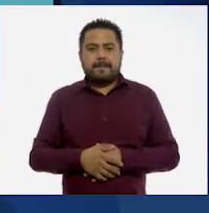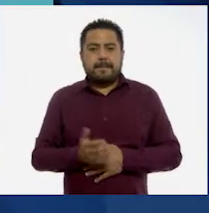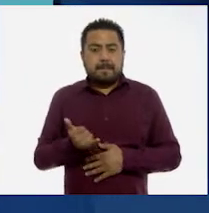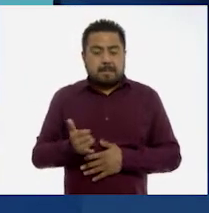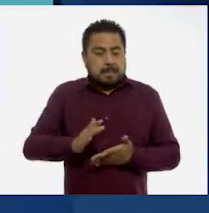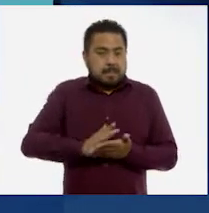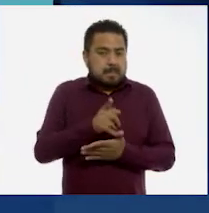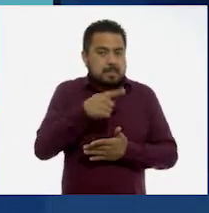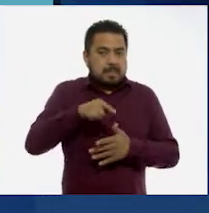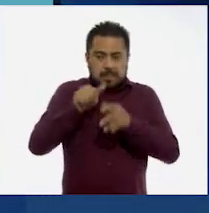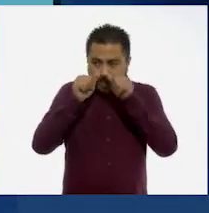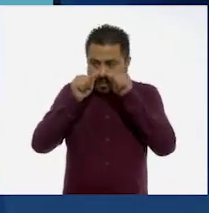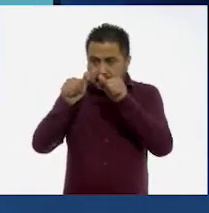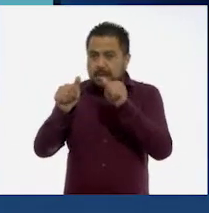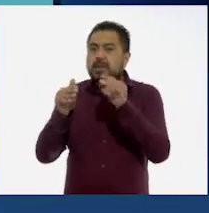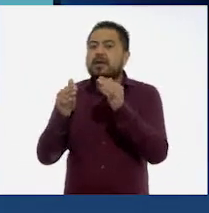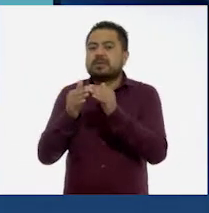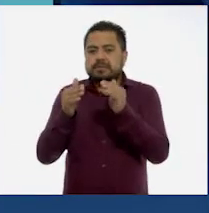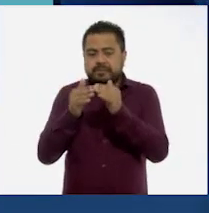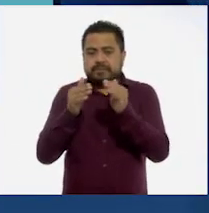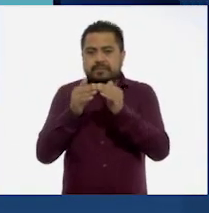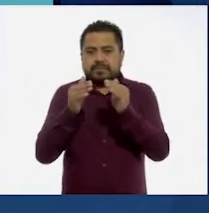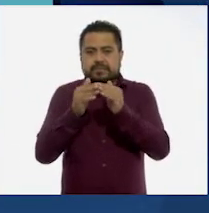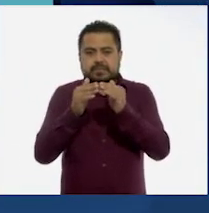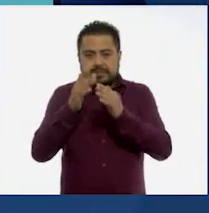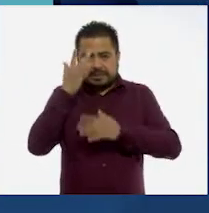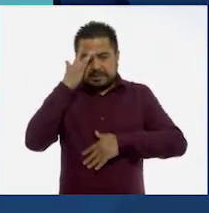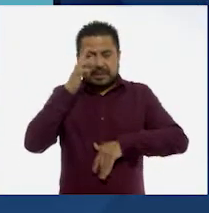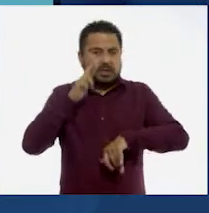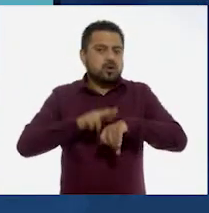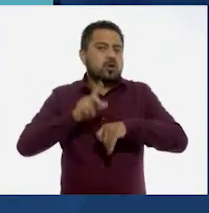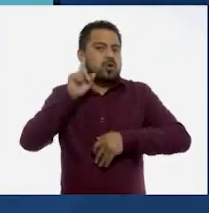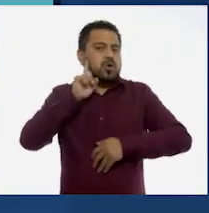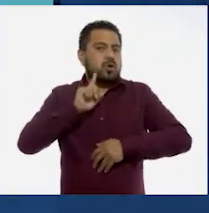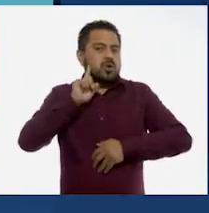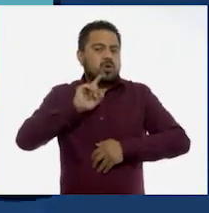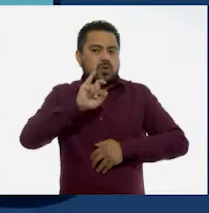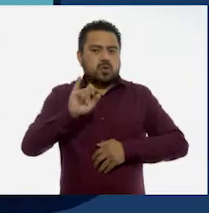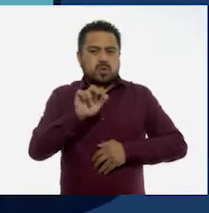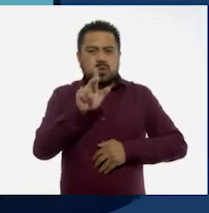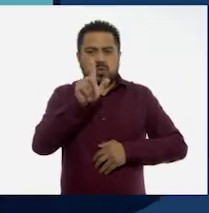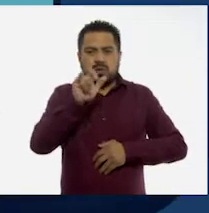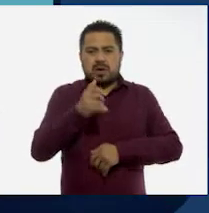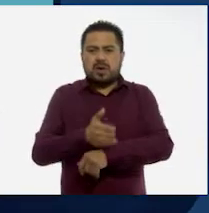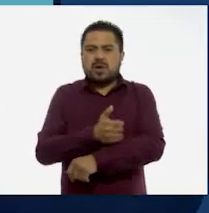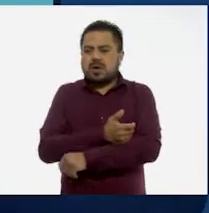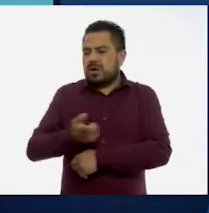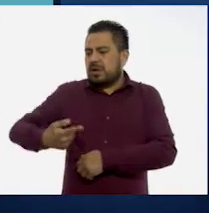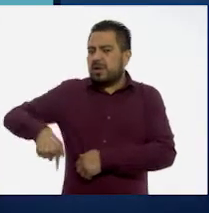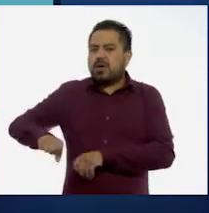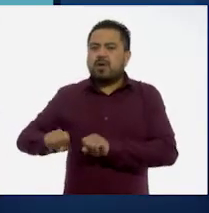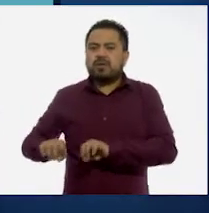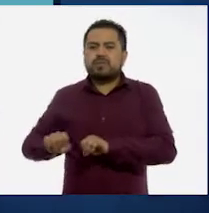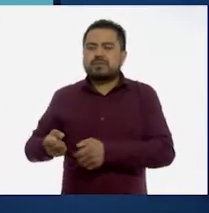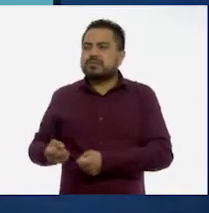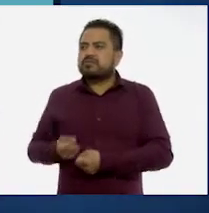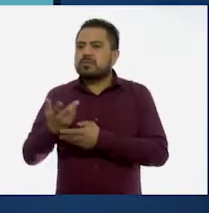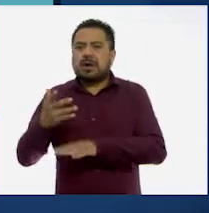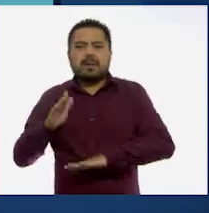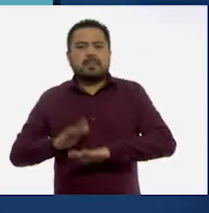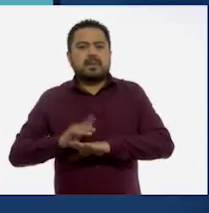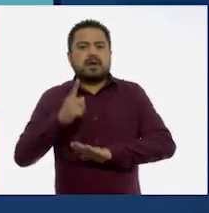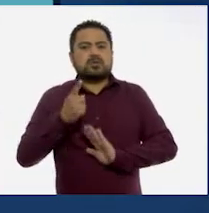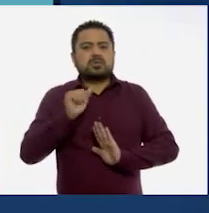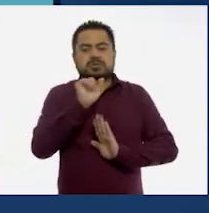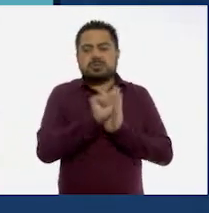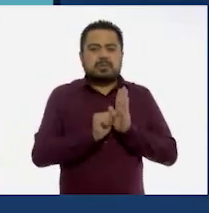Y pongan atención en casa. La señorita Julia, como la llamaban sus compañeros de oficina, llevaba más de un